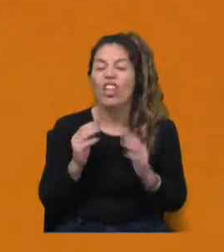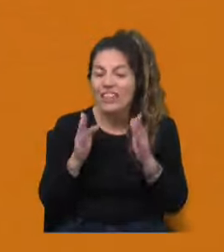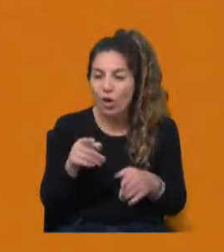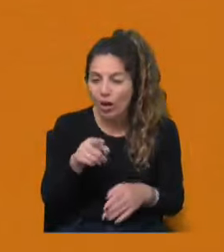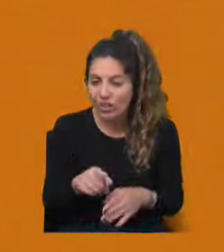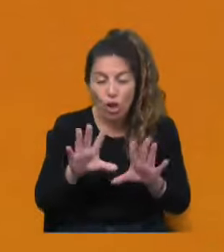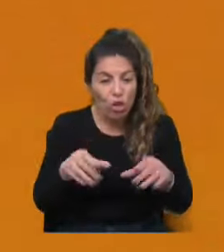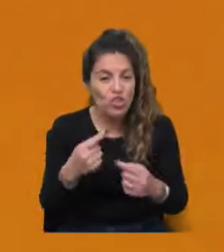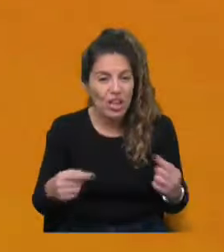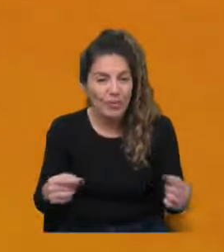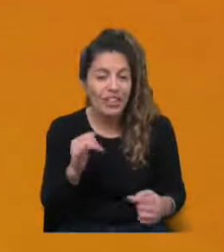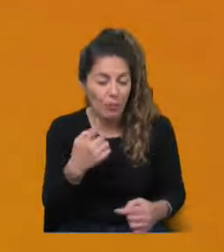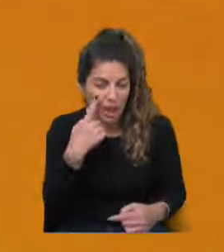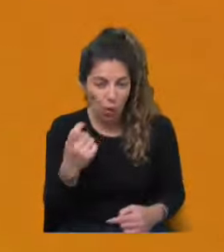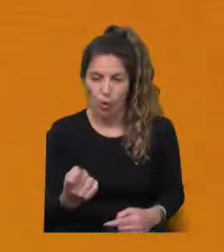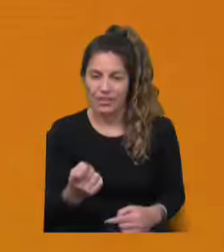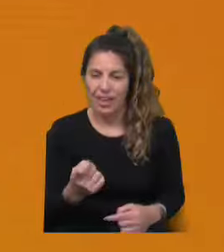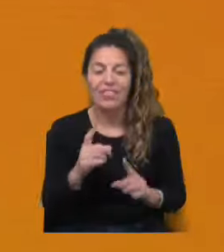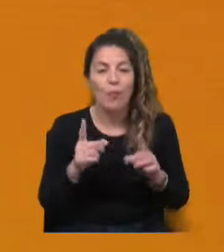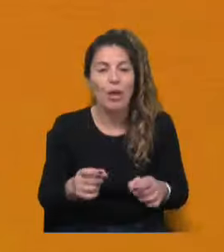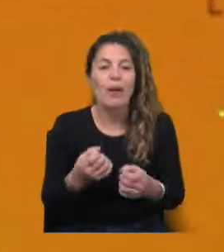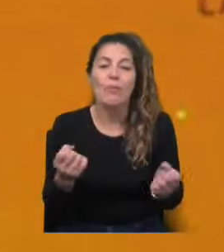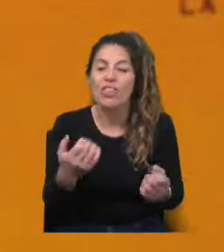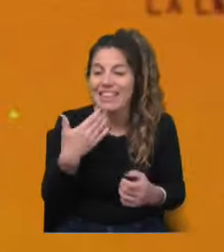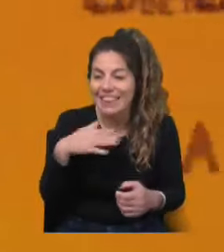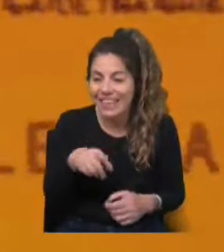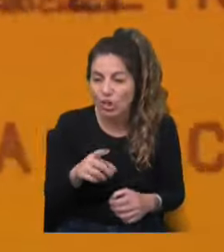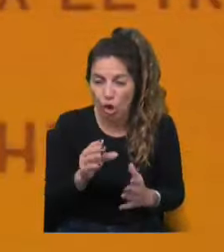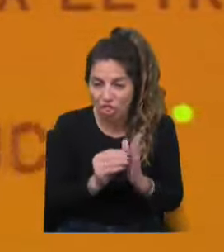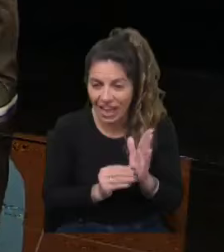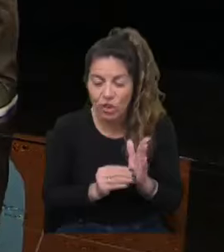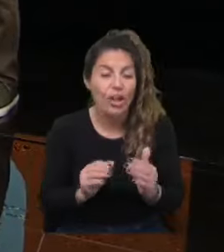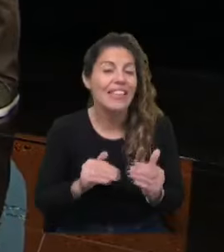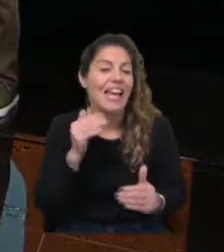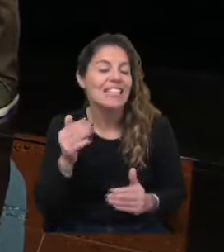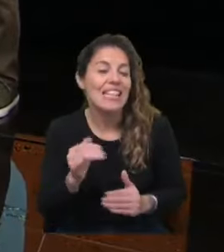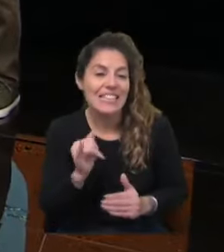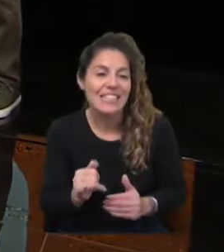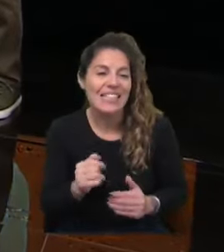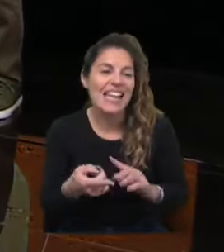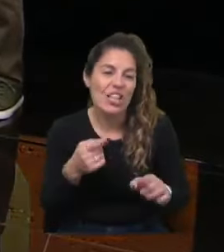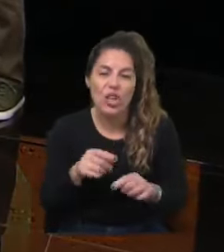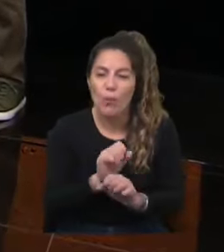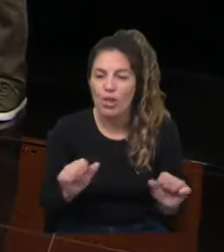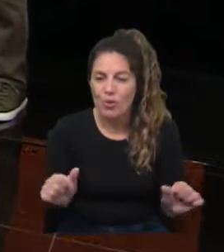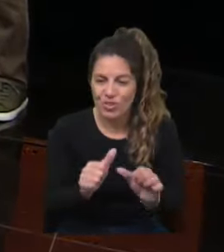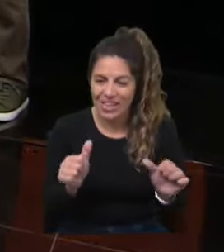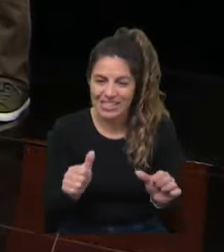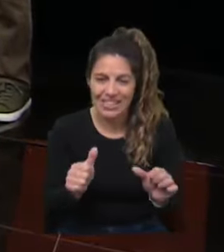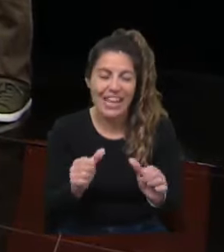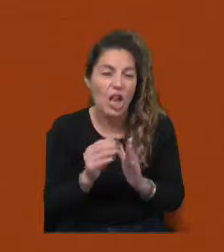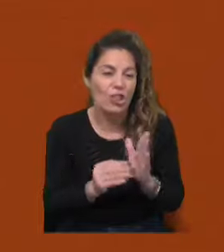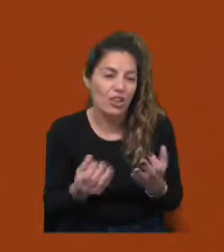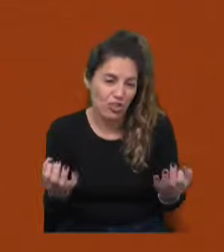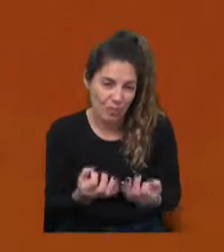esto, bueno, todos elementos que tenemos que tener en cuenta entonces también para interpretar estos datos, que trascienden obviamente las asociaciones que podemos hacer en los datos